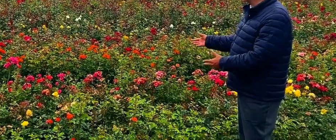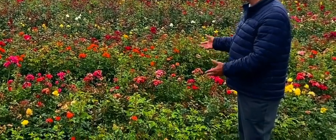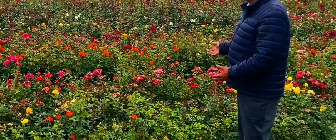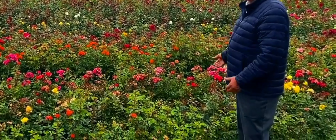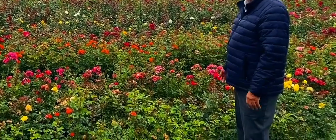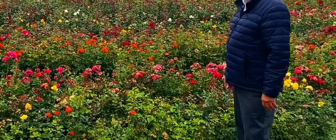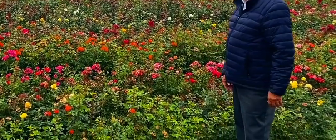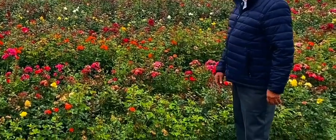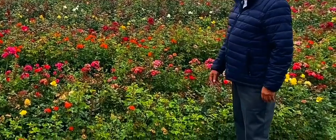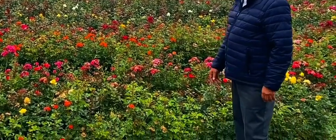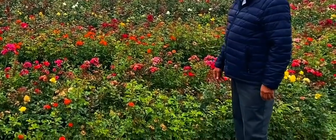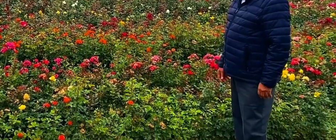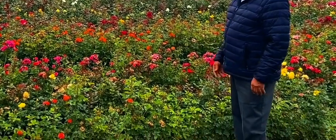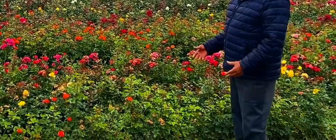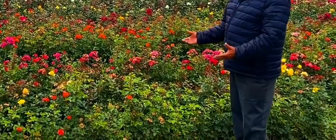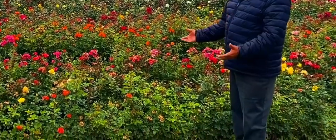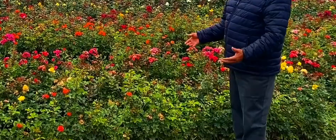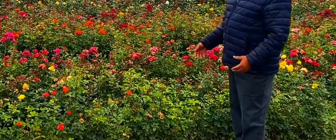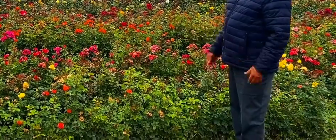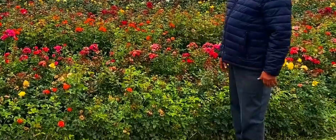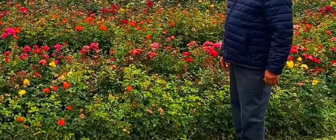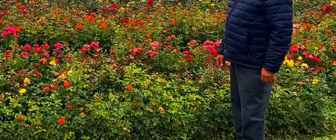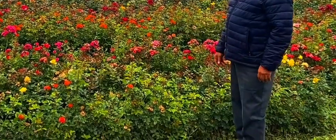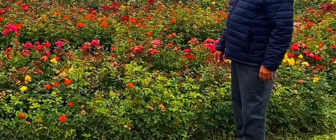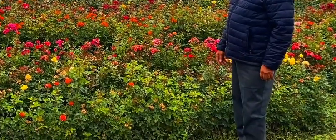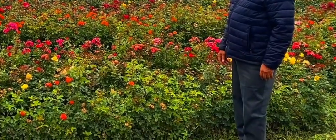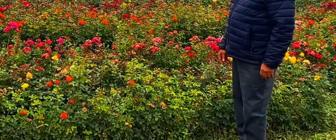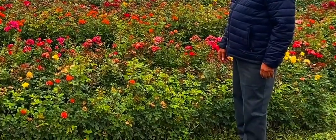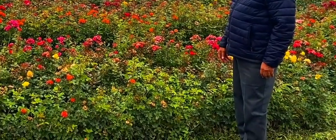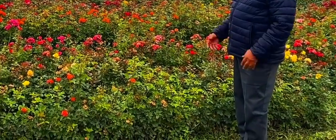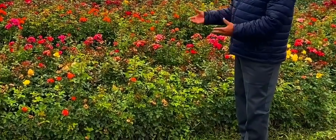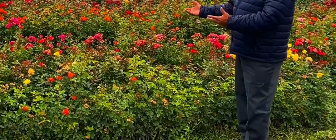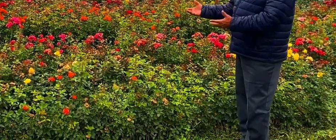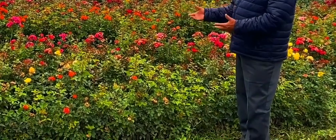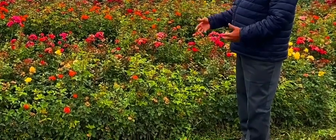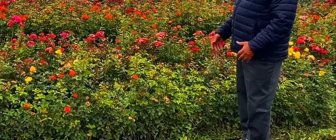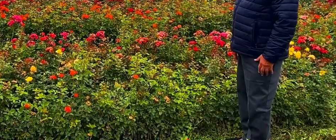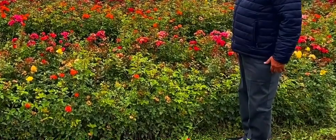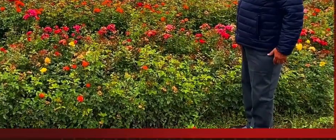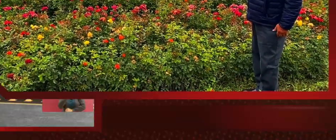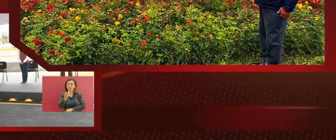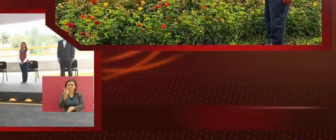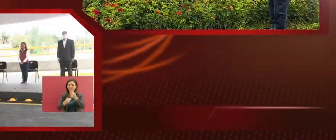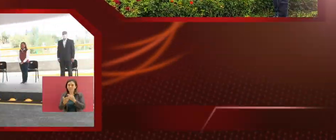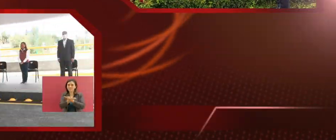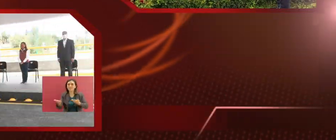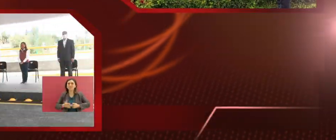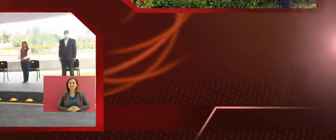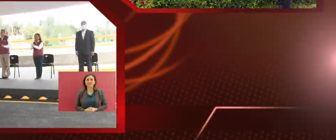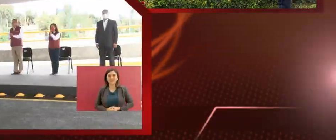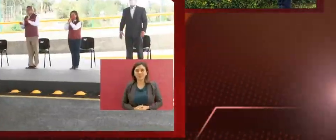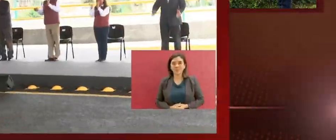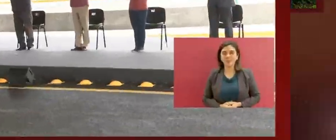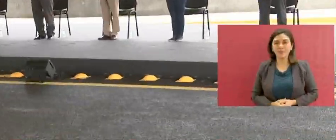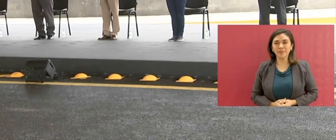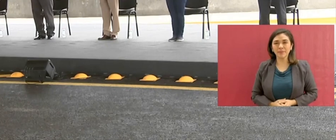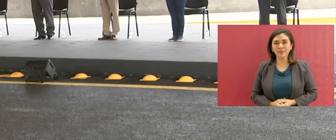Esto es belleza. Esto es México. Esta es la vida. Un abrazo.